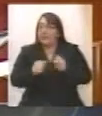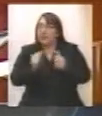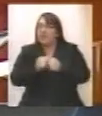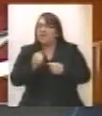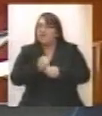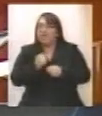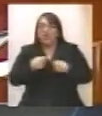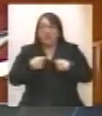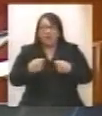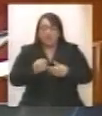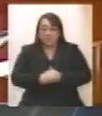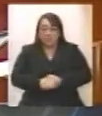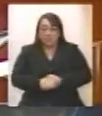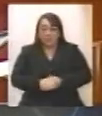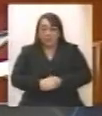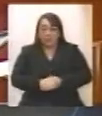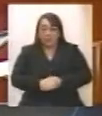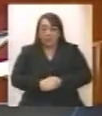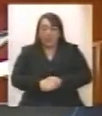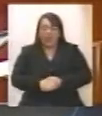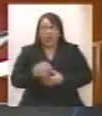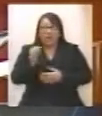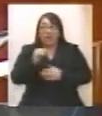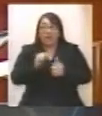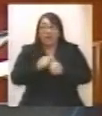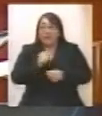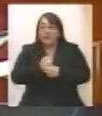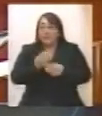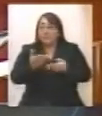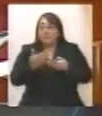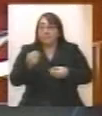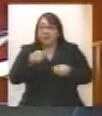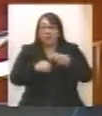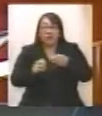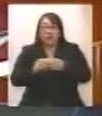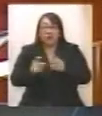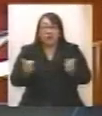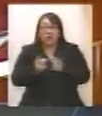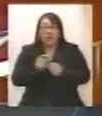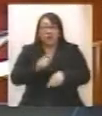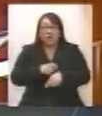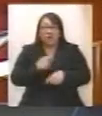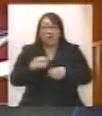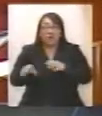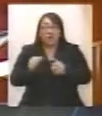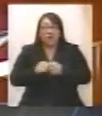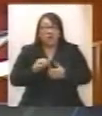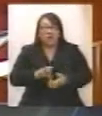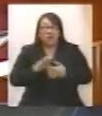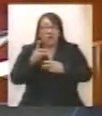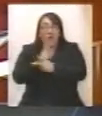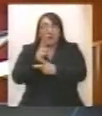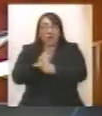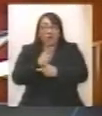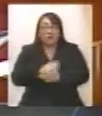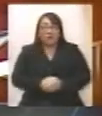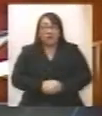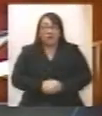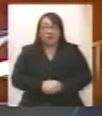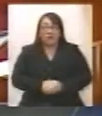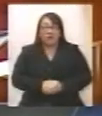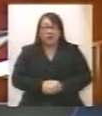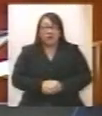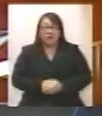gasto público. El diseño de las medidas de impulso de corto plazo se ha realizado con especial cuidado a